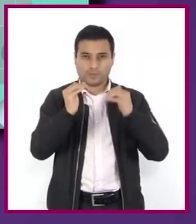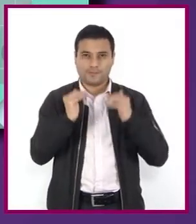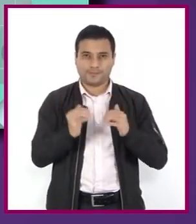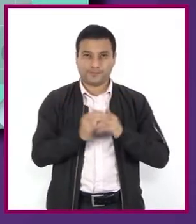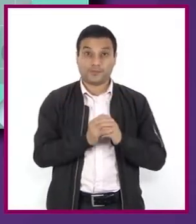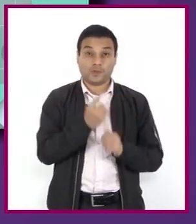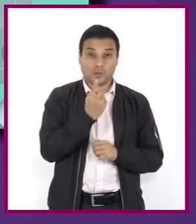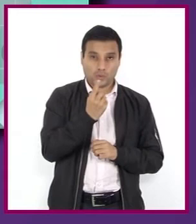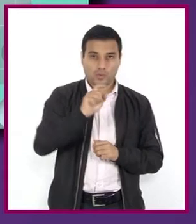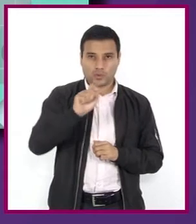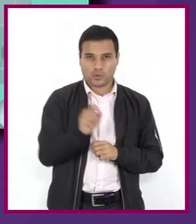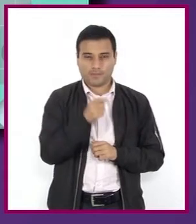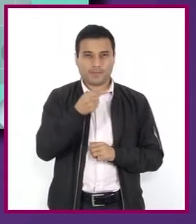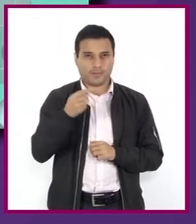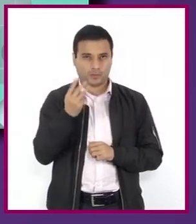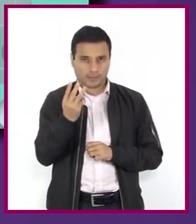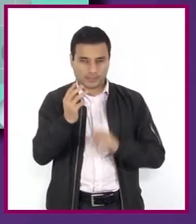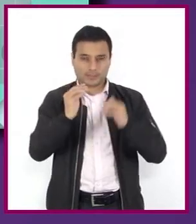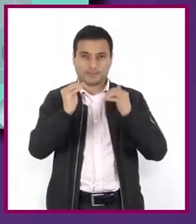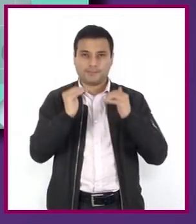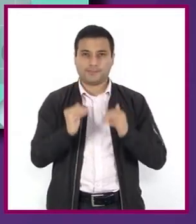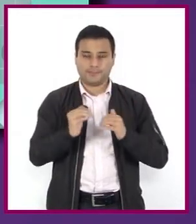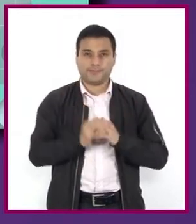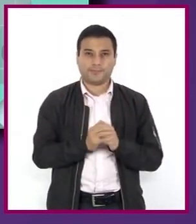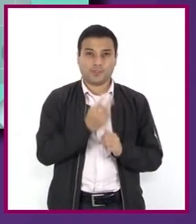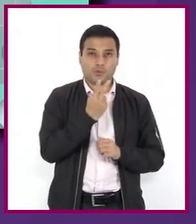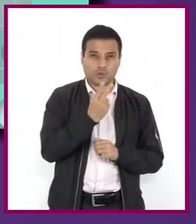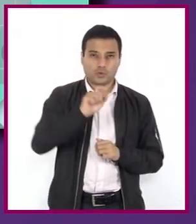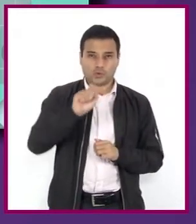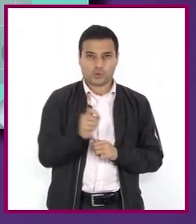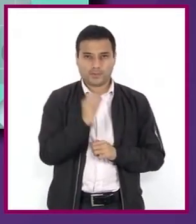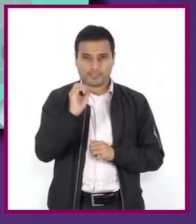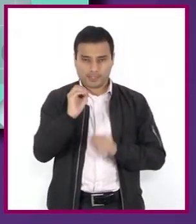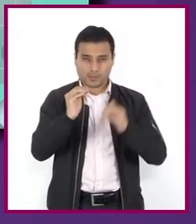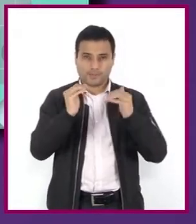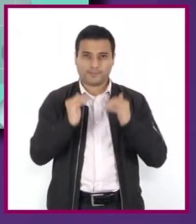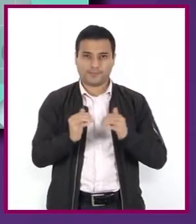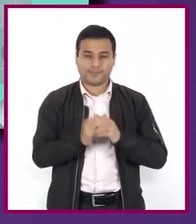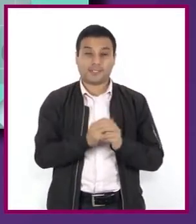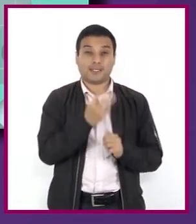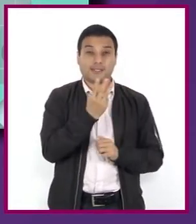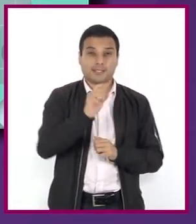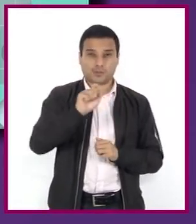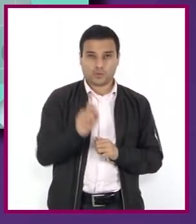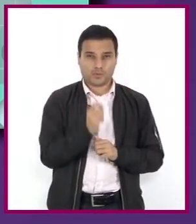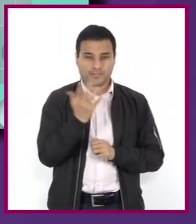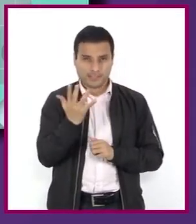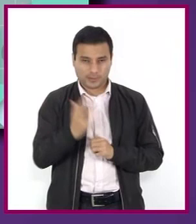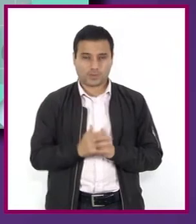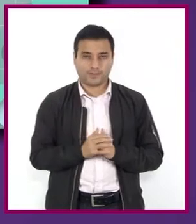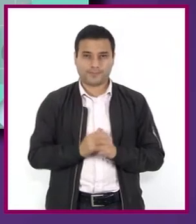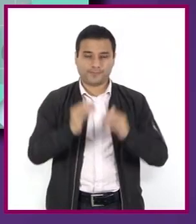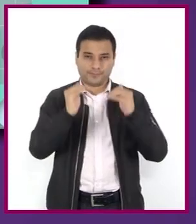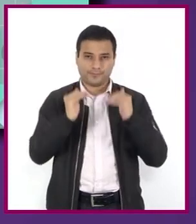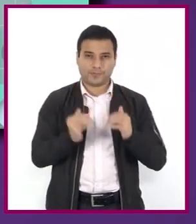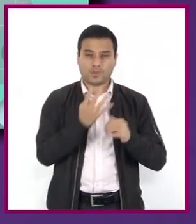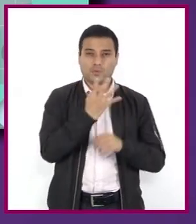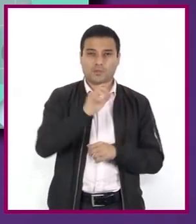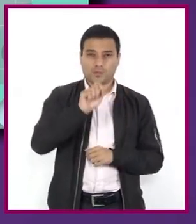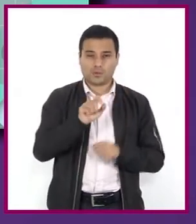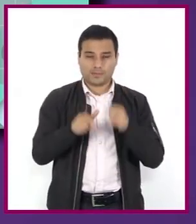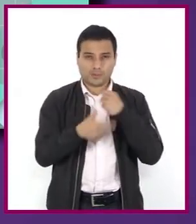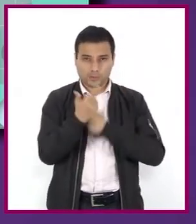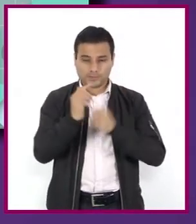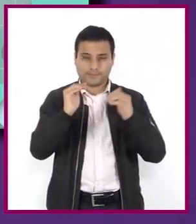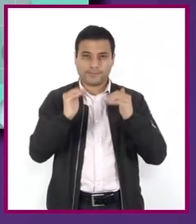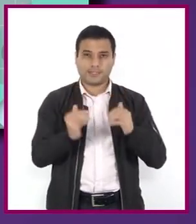1, 3 negativo, 2, 0, 3, 5, 4, 12 y